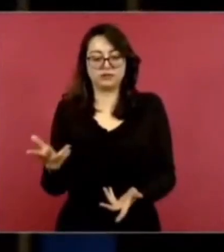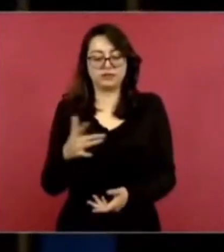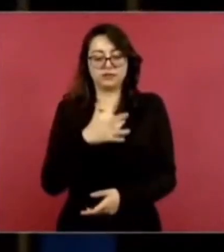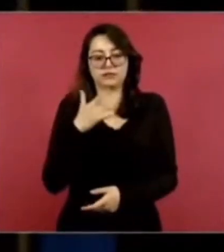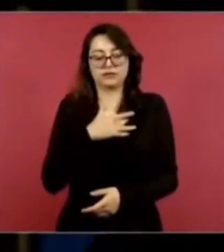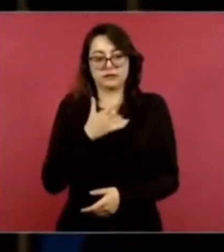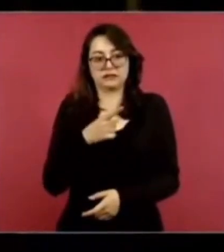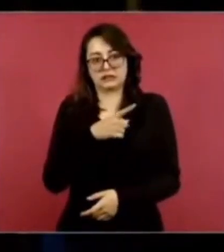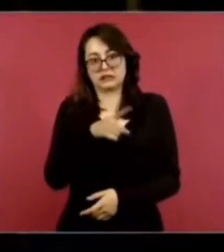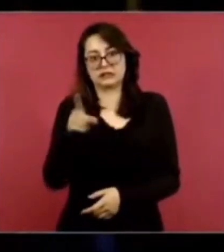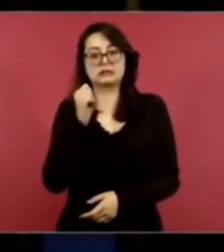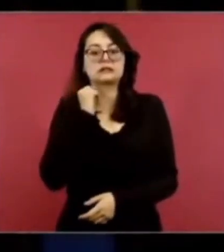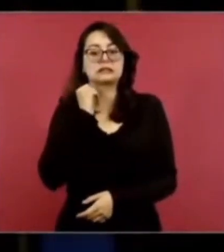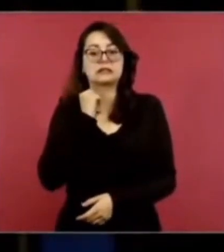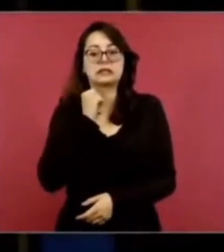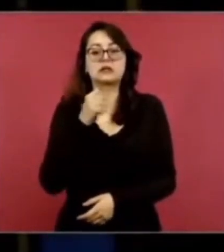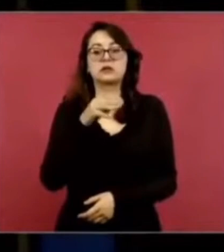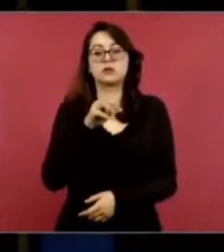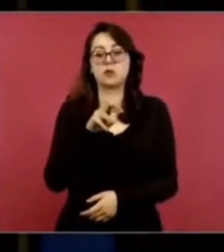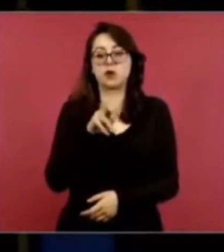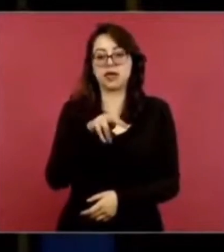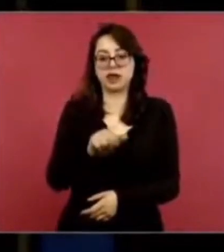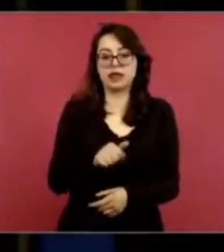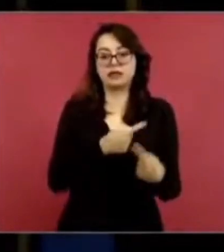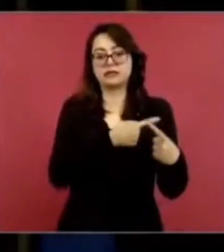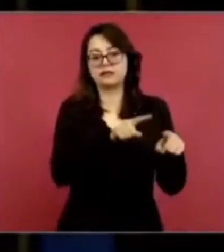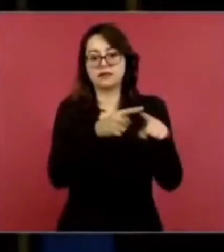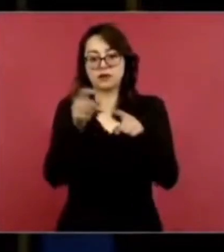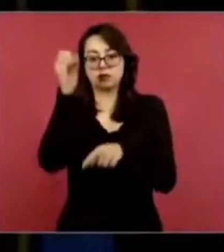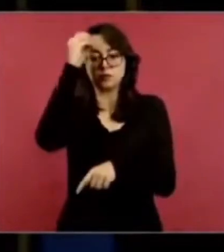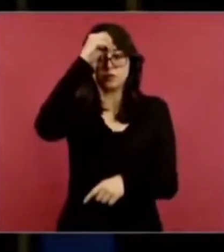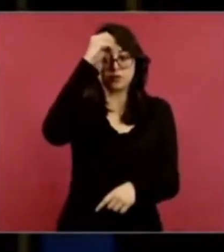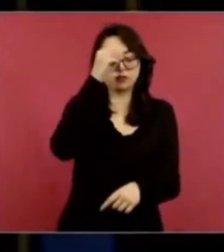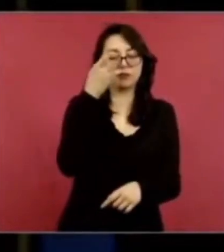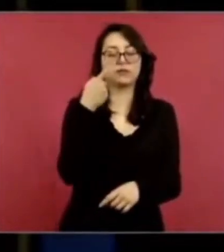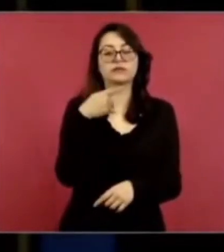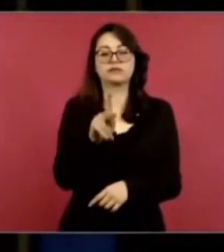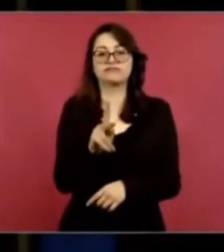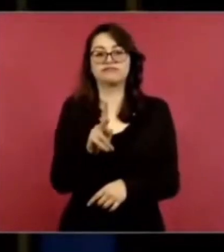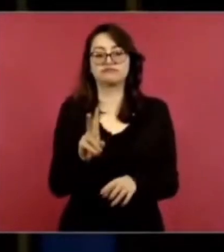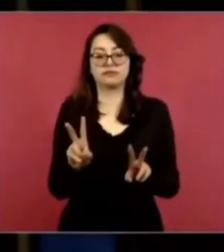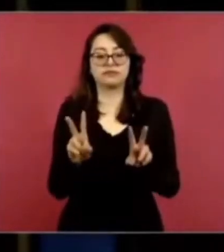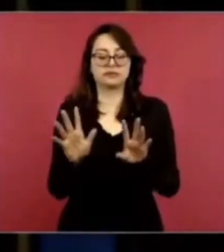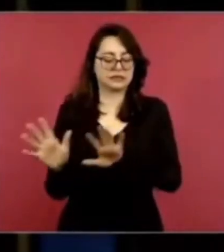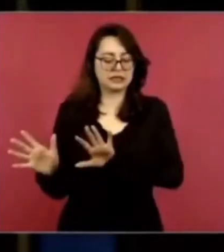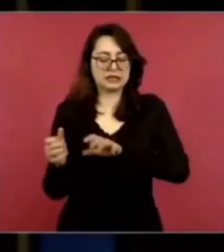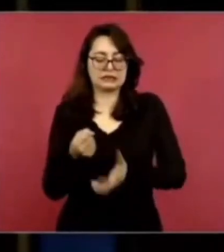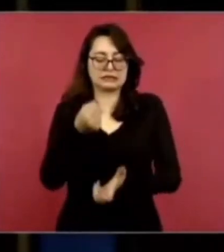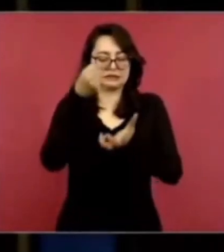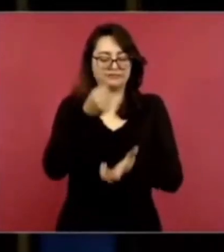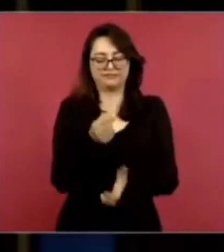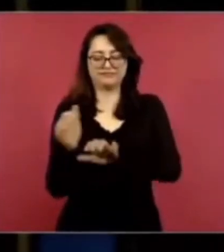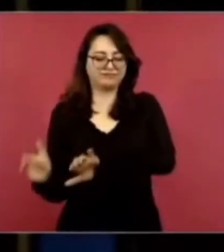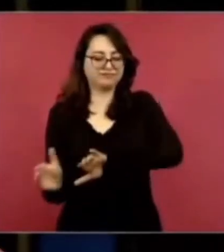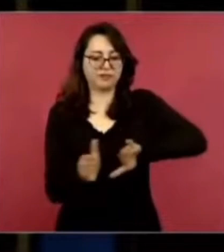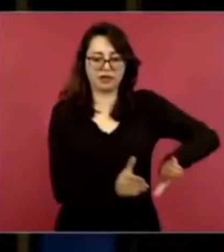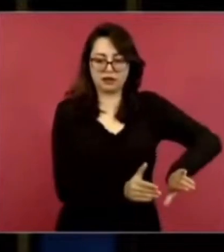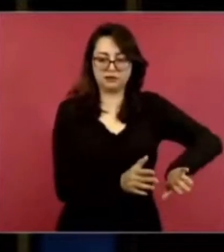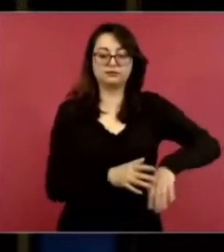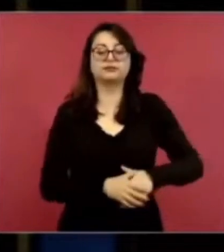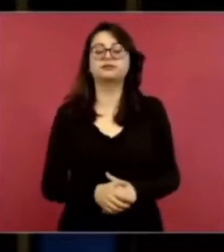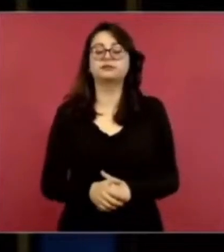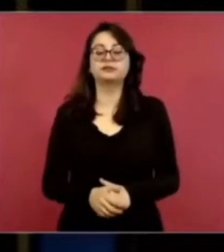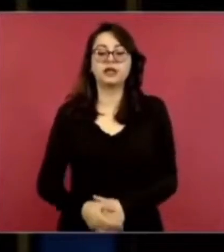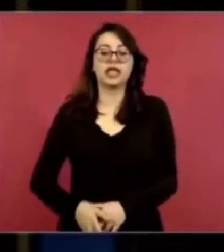ser en el tema de justicia. Usted hablaba del fiscal Samarripa, de lo que es el caso de Guanajuato, que se ha reelegido 15